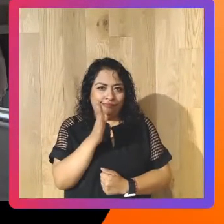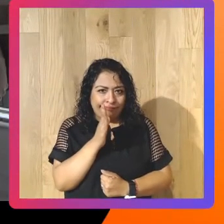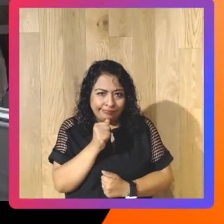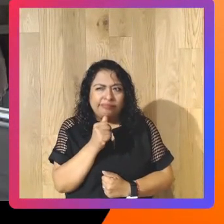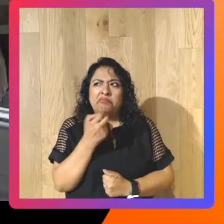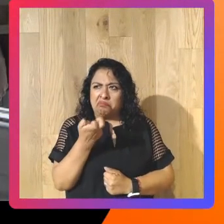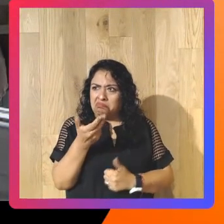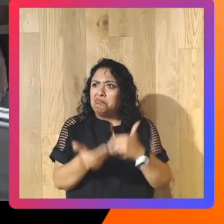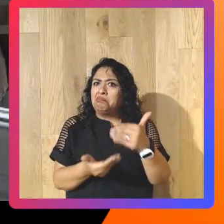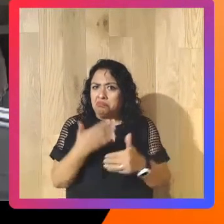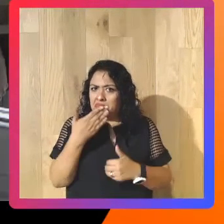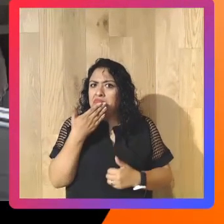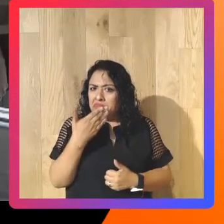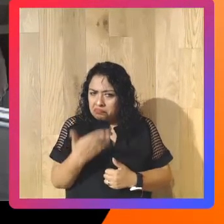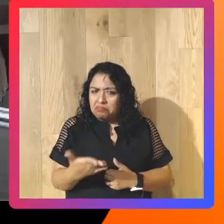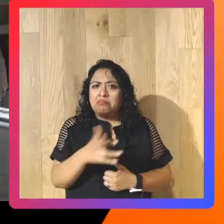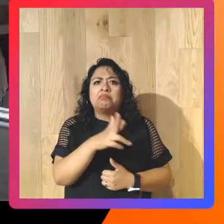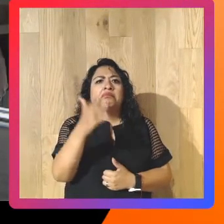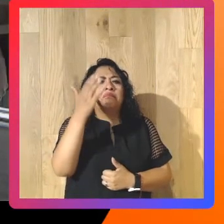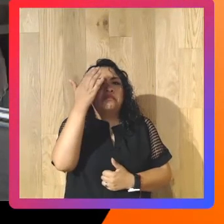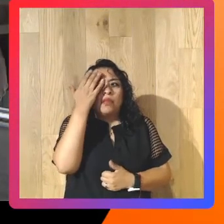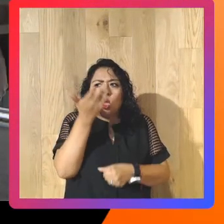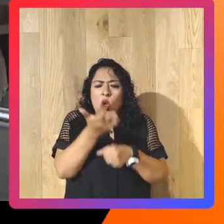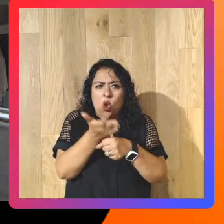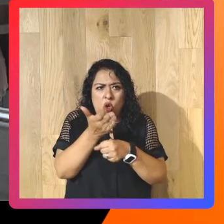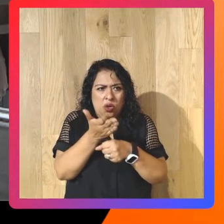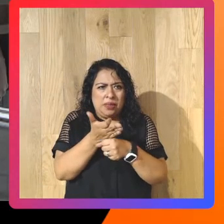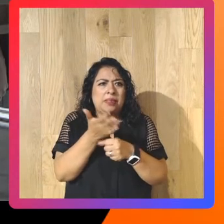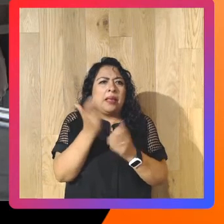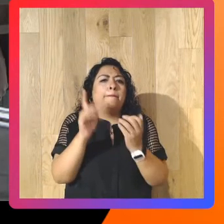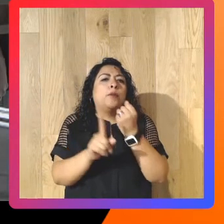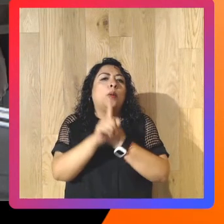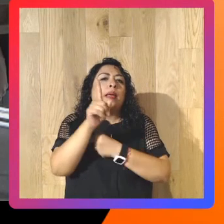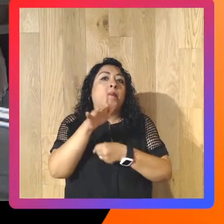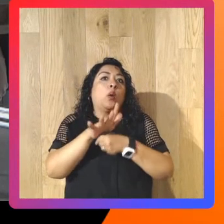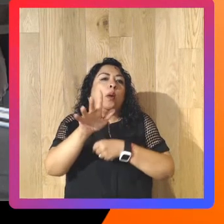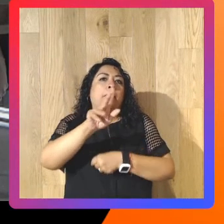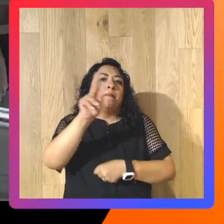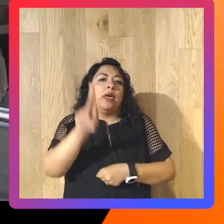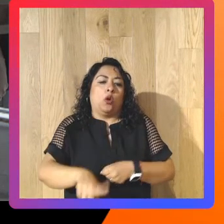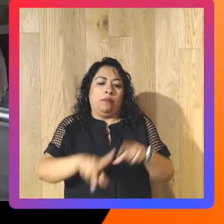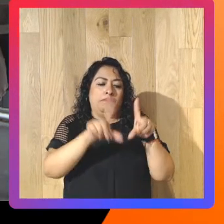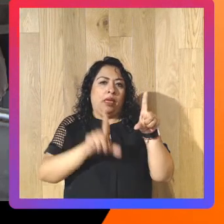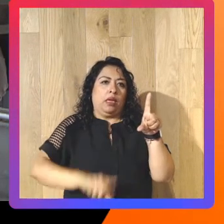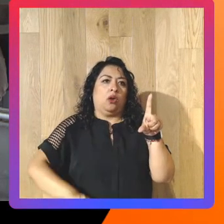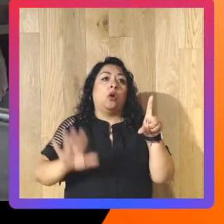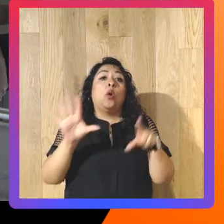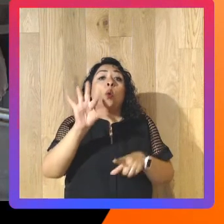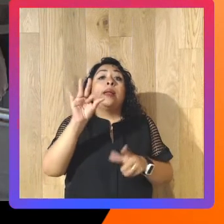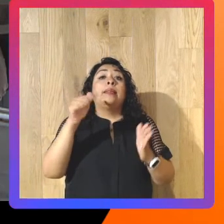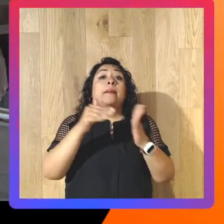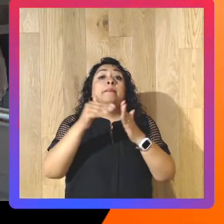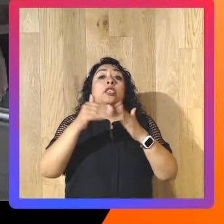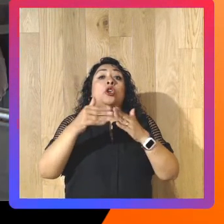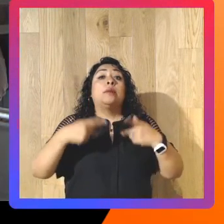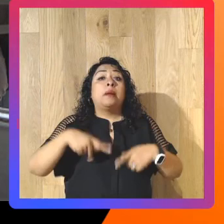un muy buen paso. El reconocer que ahorita el principal problema podemos pensar que tiene el país es 40 millones de mexicanos